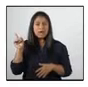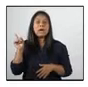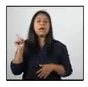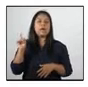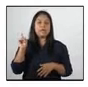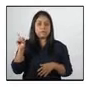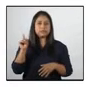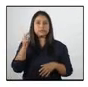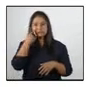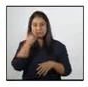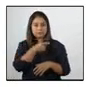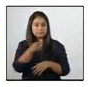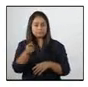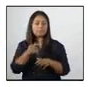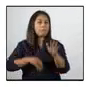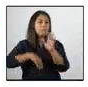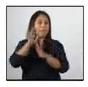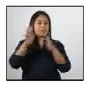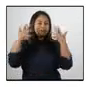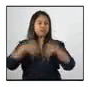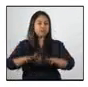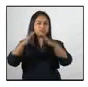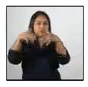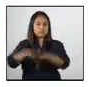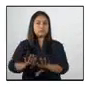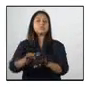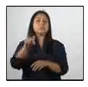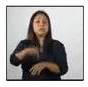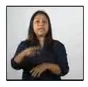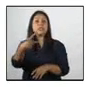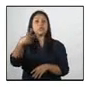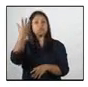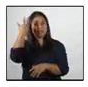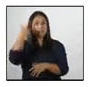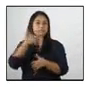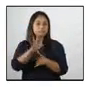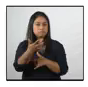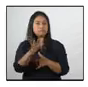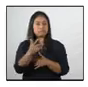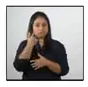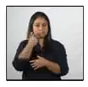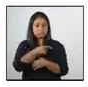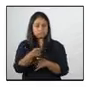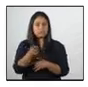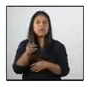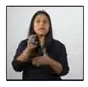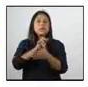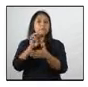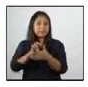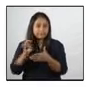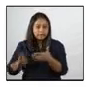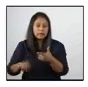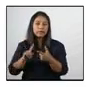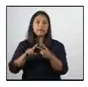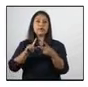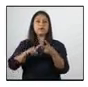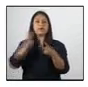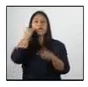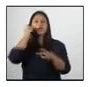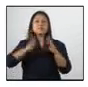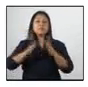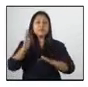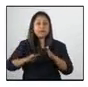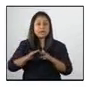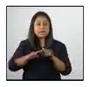cuales se esperan inundaciones en las próximas 48 horas lo vemos en el petén izabal y